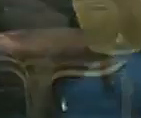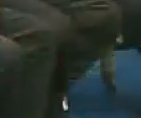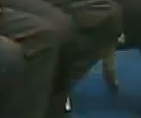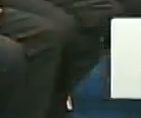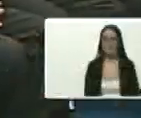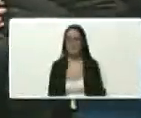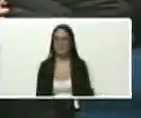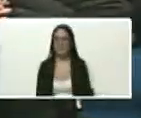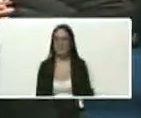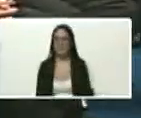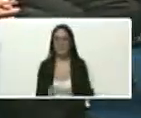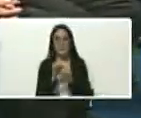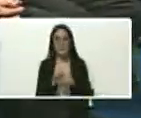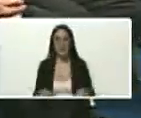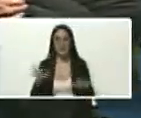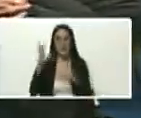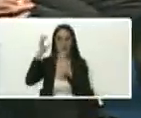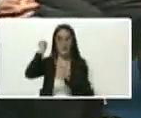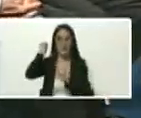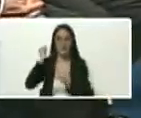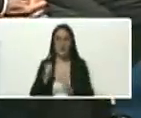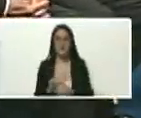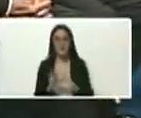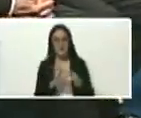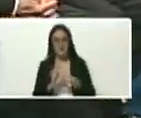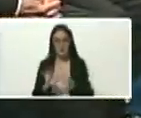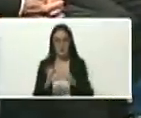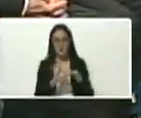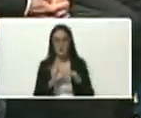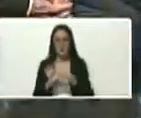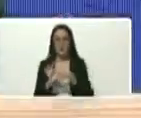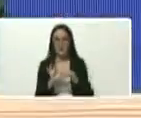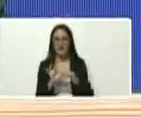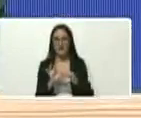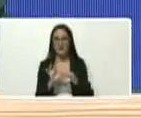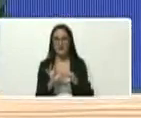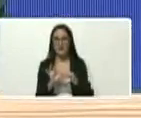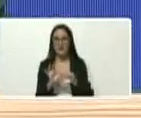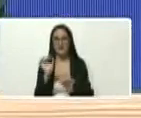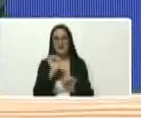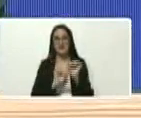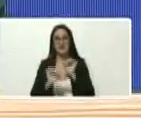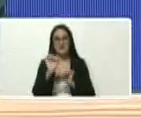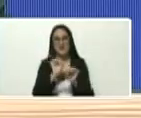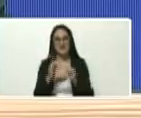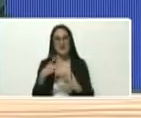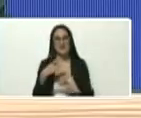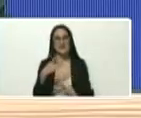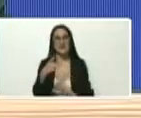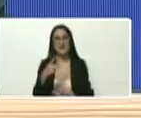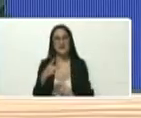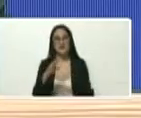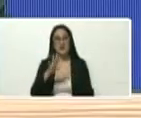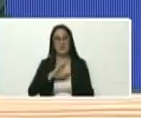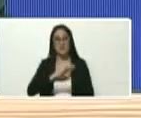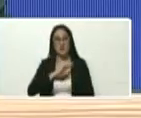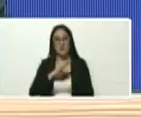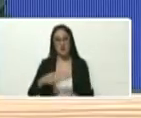desplegando una diplomacia unitaria en defensa de intereses y de recursos